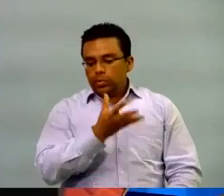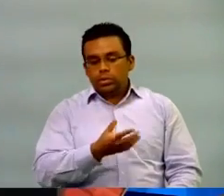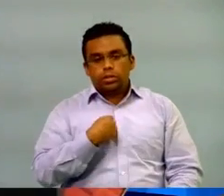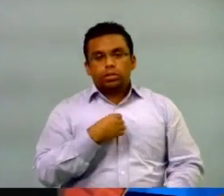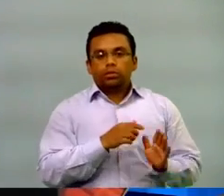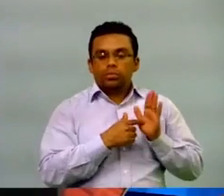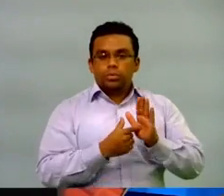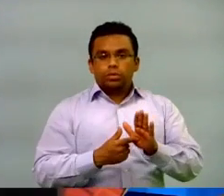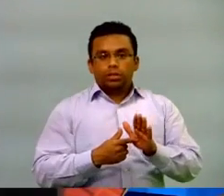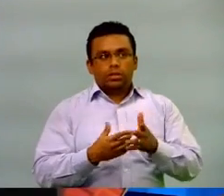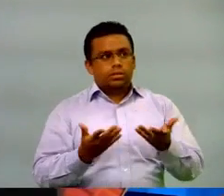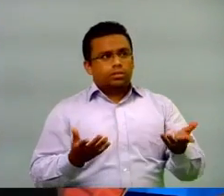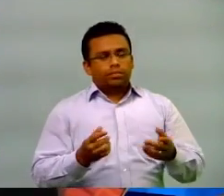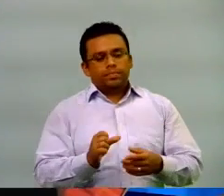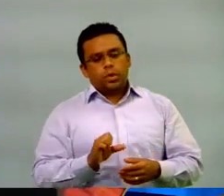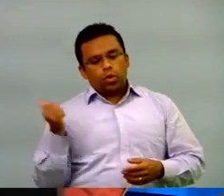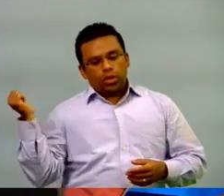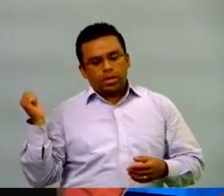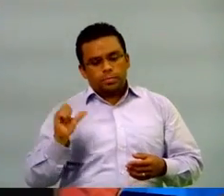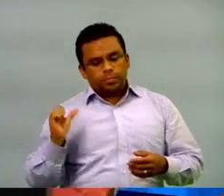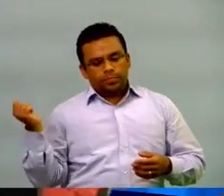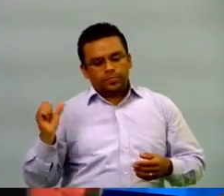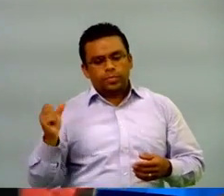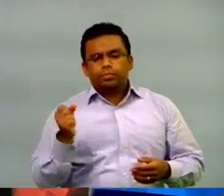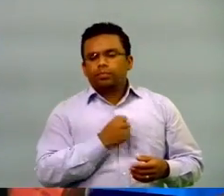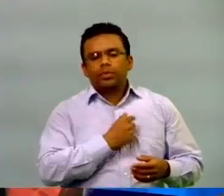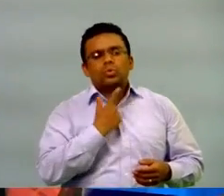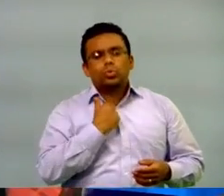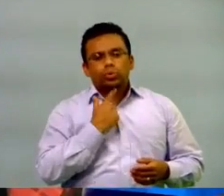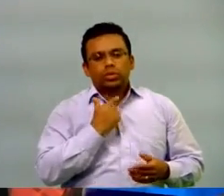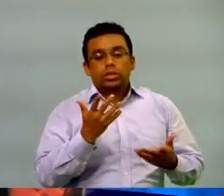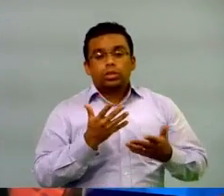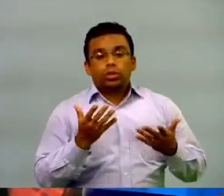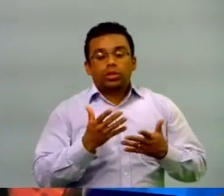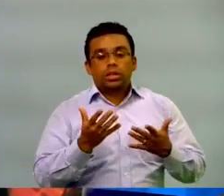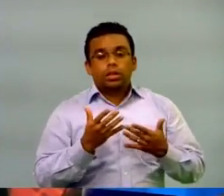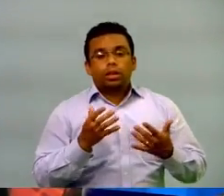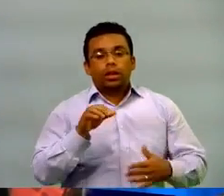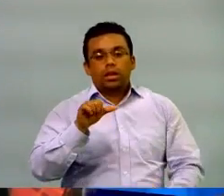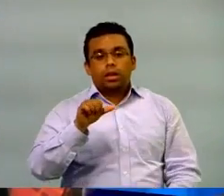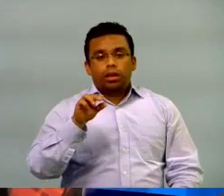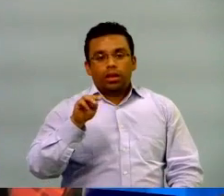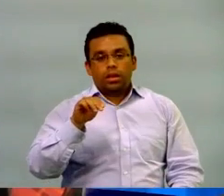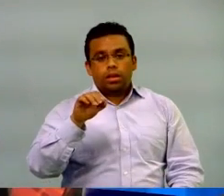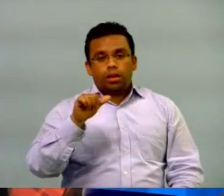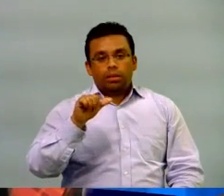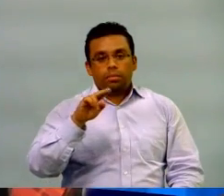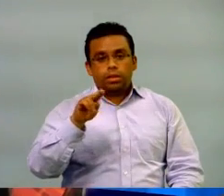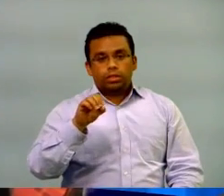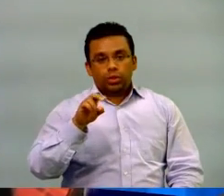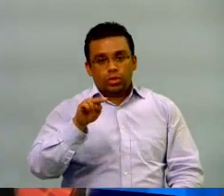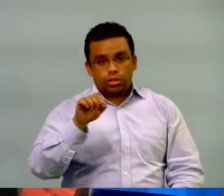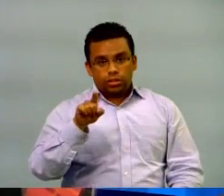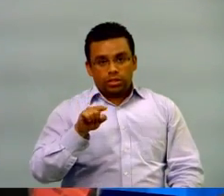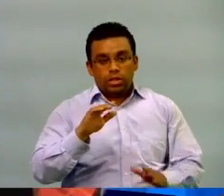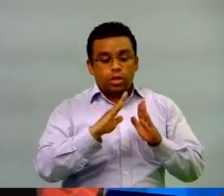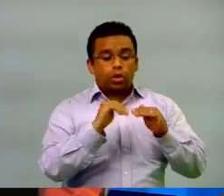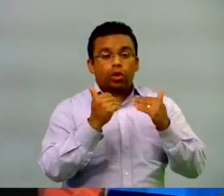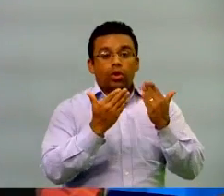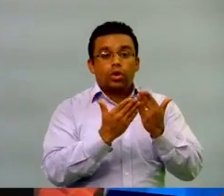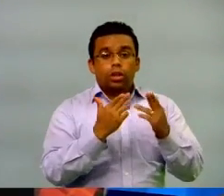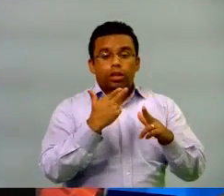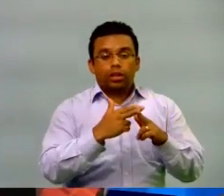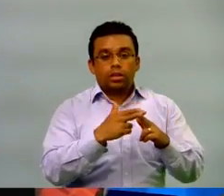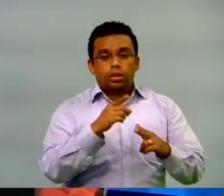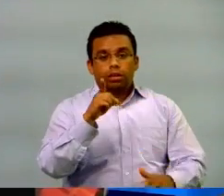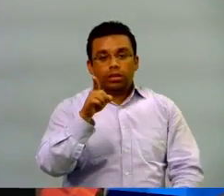para resaltar. Hay millones. Hay otra que me fascina, que se llevó a cabo en Amazonas, en el Colegio Sagrado Corazón de Leticia. Y